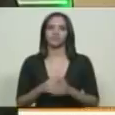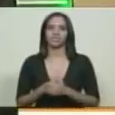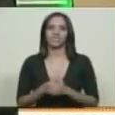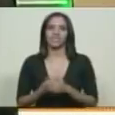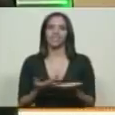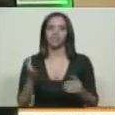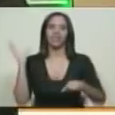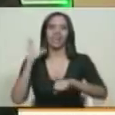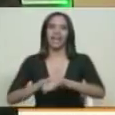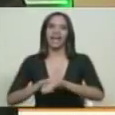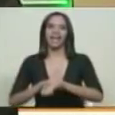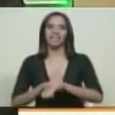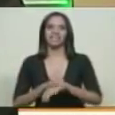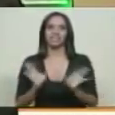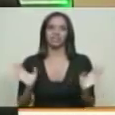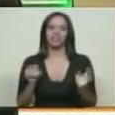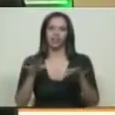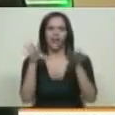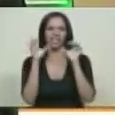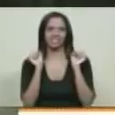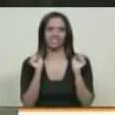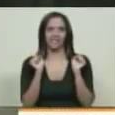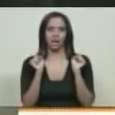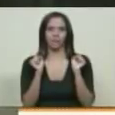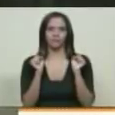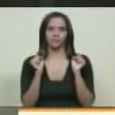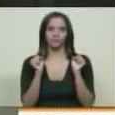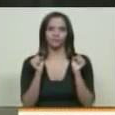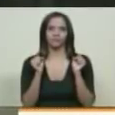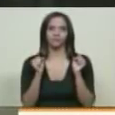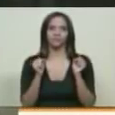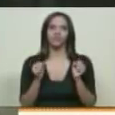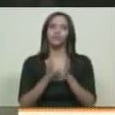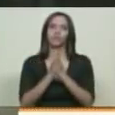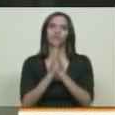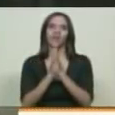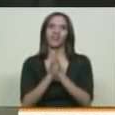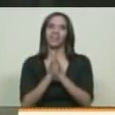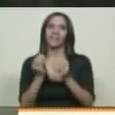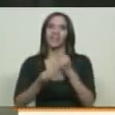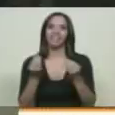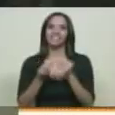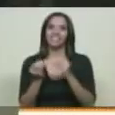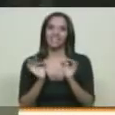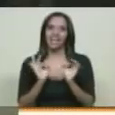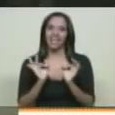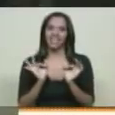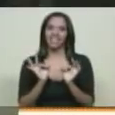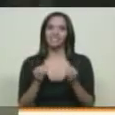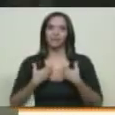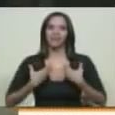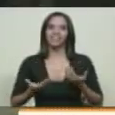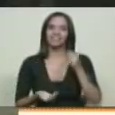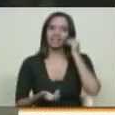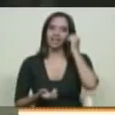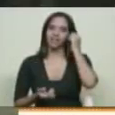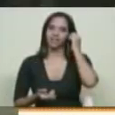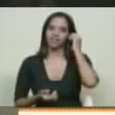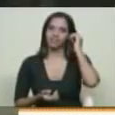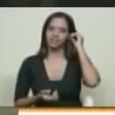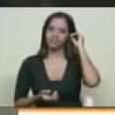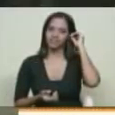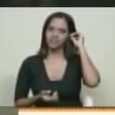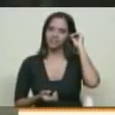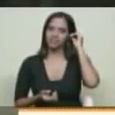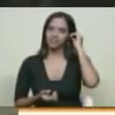cárcel, para que nos entendamos. Por favor, no le vayan a hacer nada a Agustino Chotorena, que estamos cansados de tener amigos en España